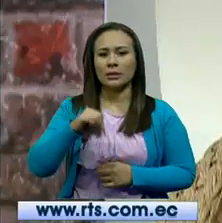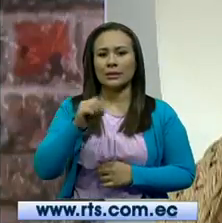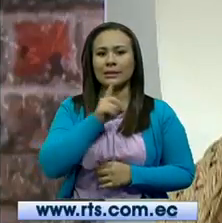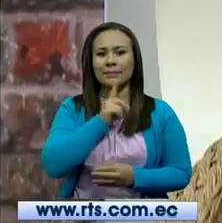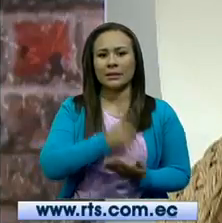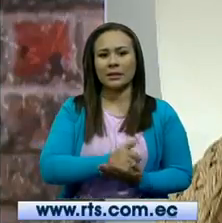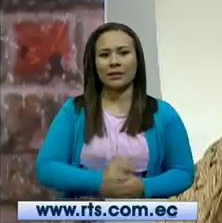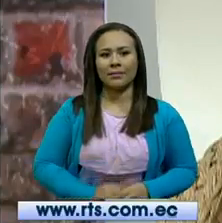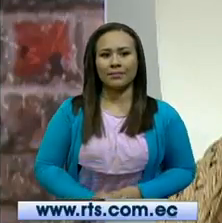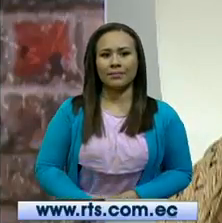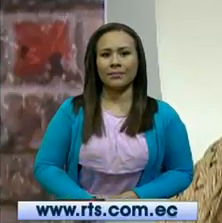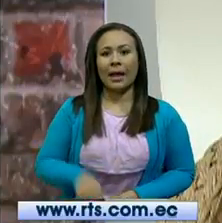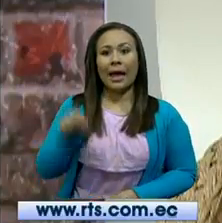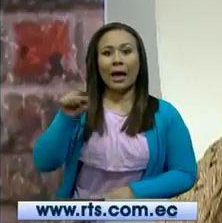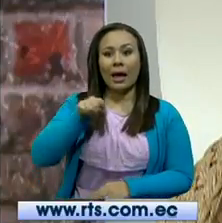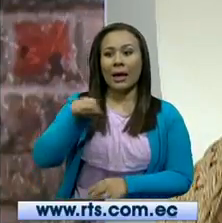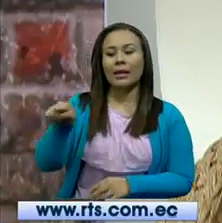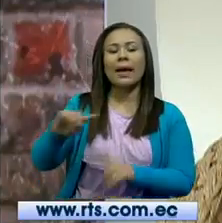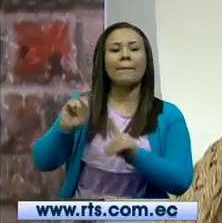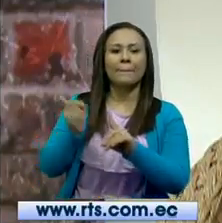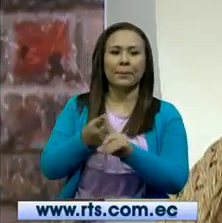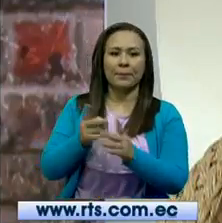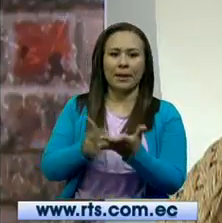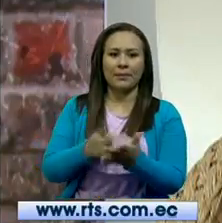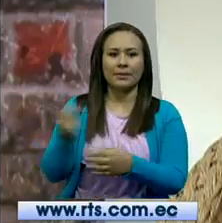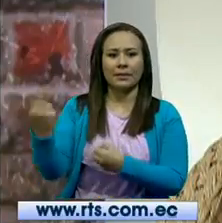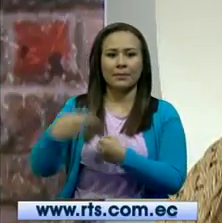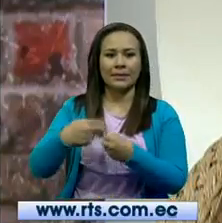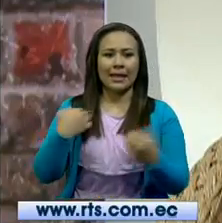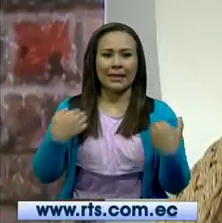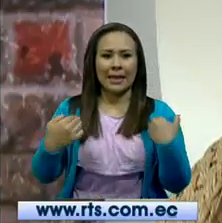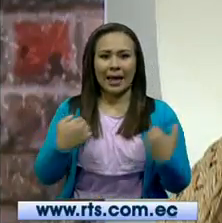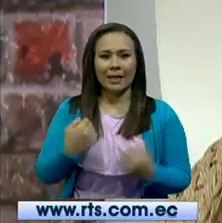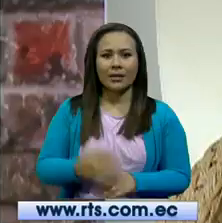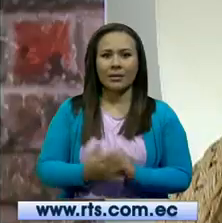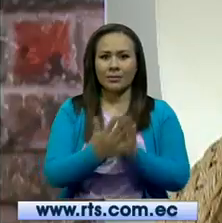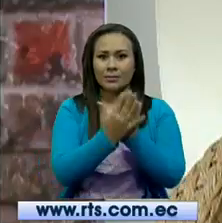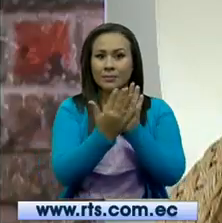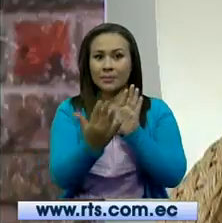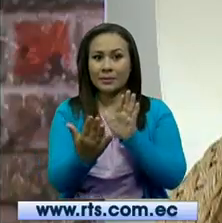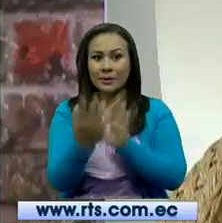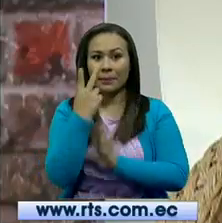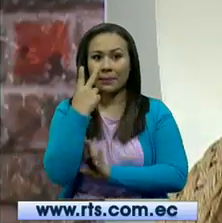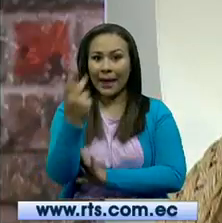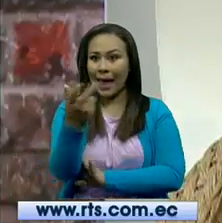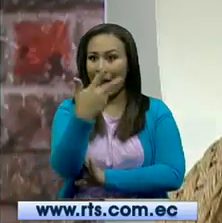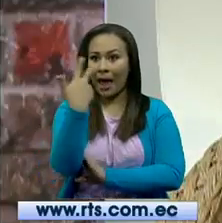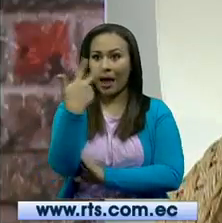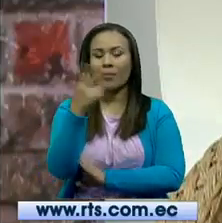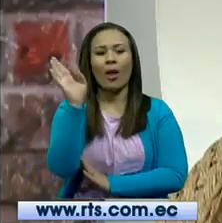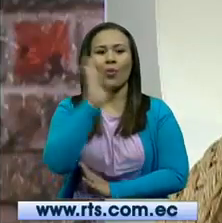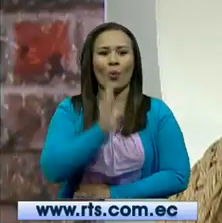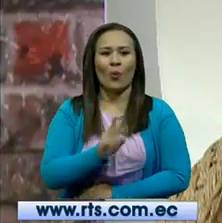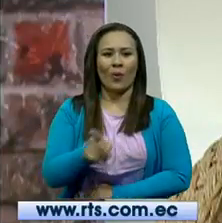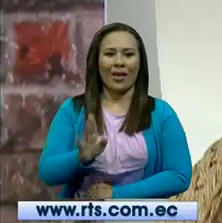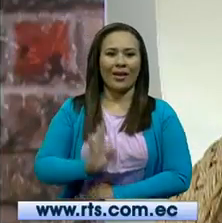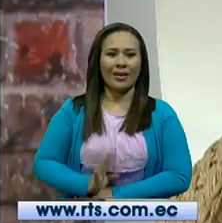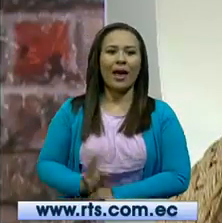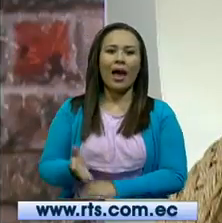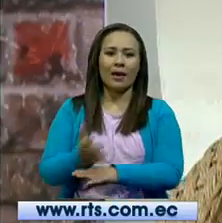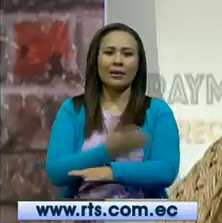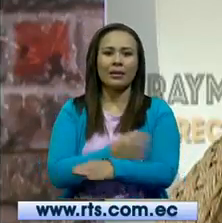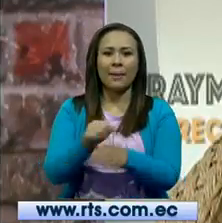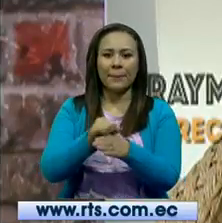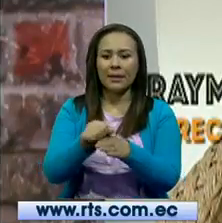para ellas es la primera vez que están actuando de la primera que están haciéndolo aquí frente a la cámara hemos hecho y